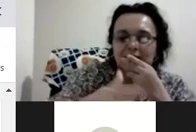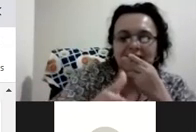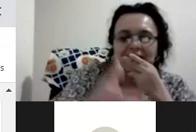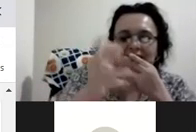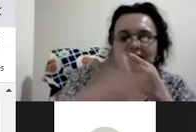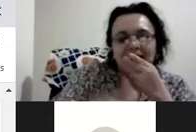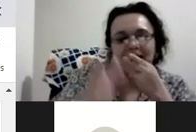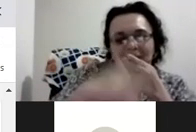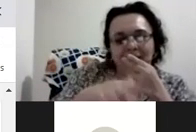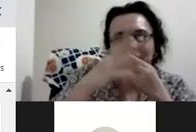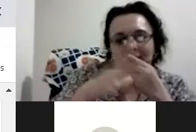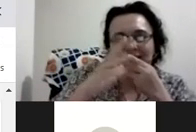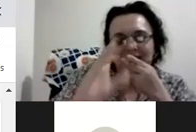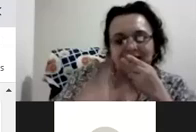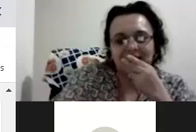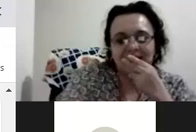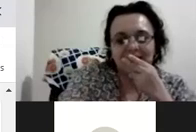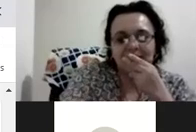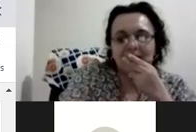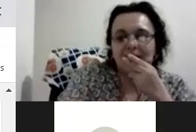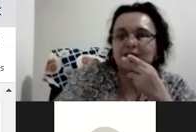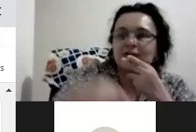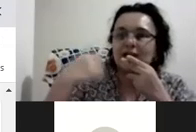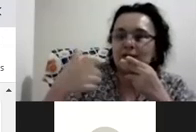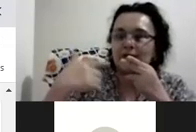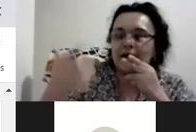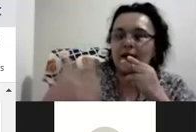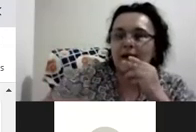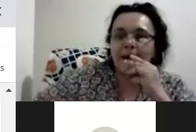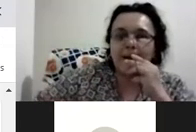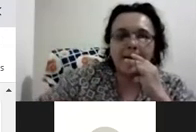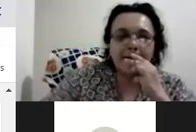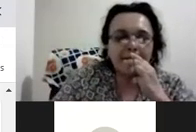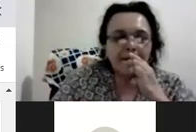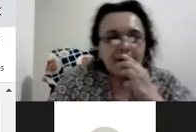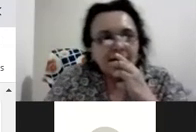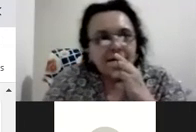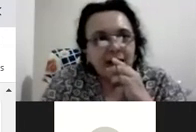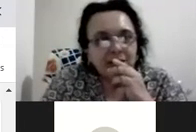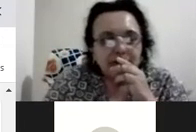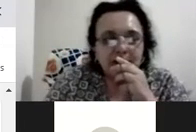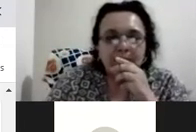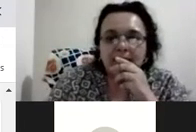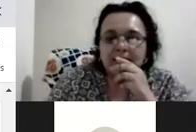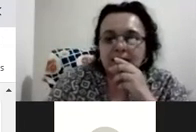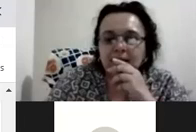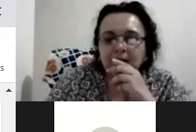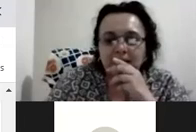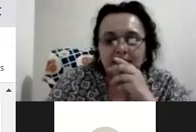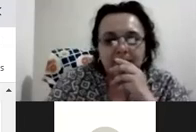cancionero, ¿verdad? A estar cantando y eso le ayuda a soltar